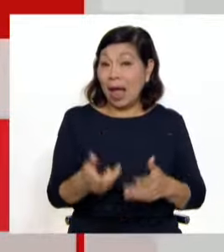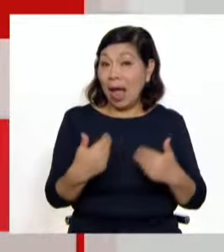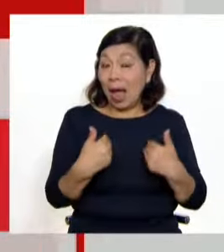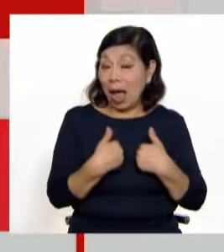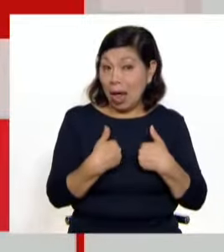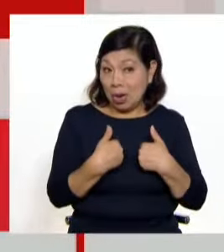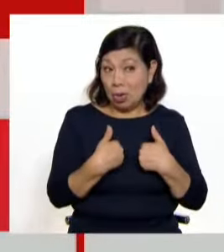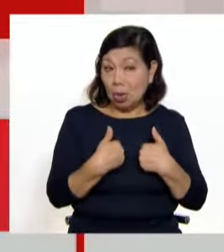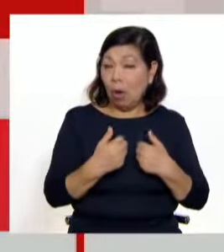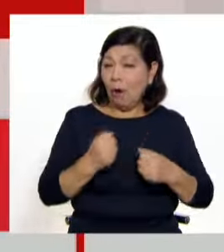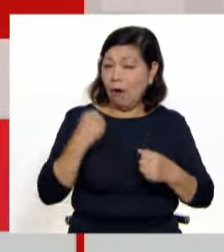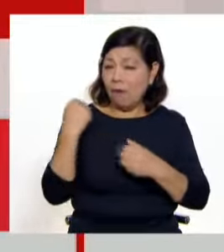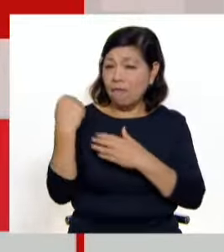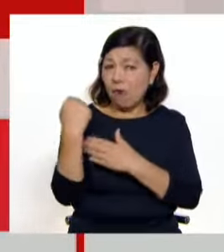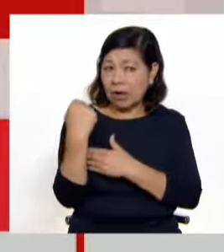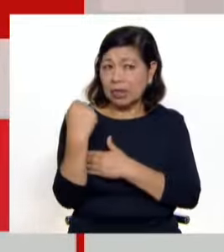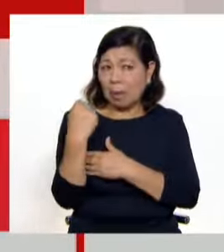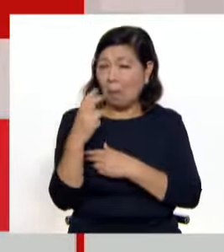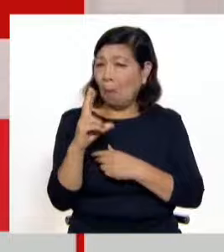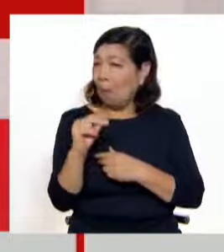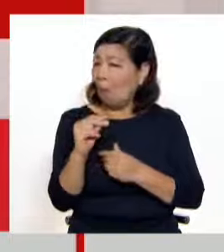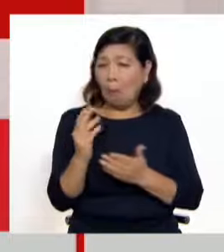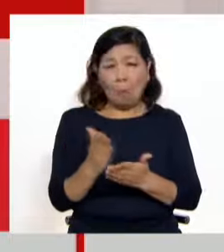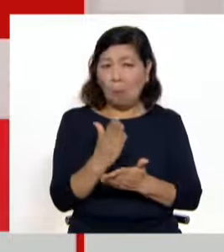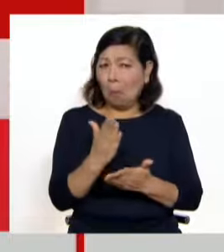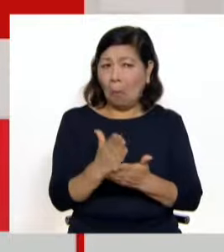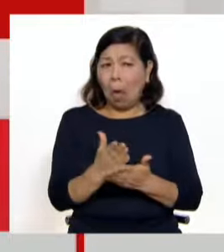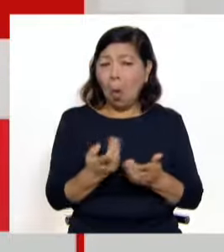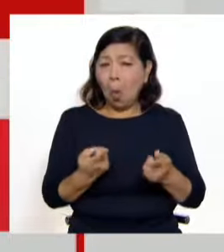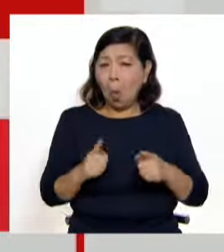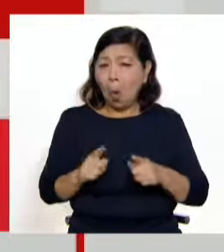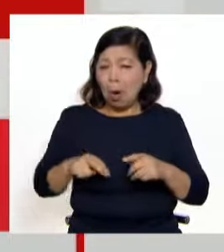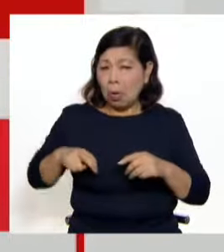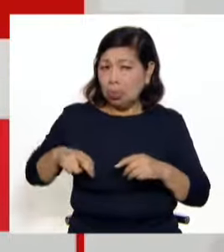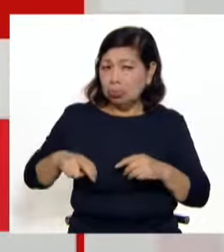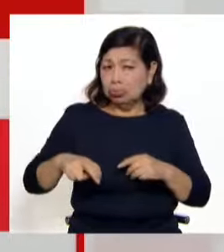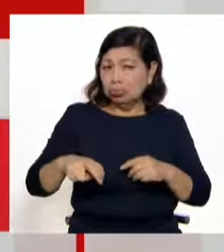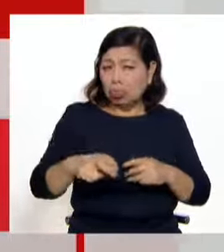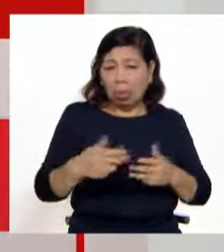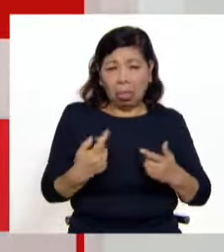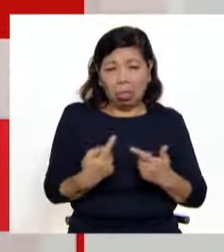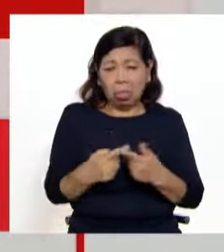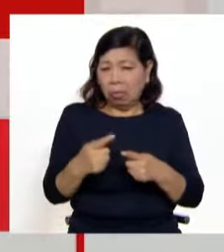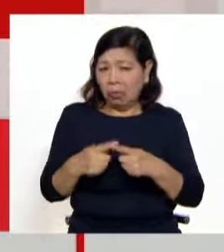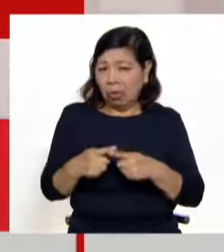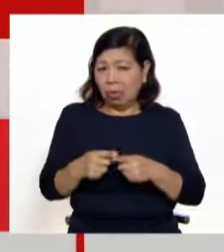son animales muy resistentes y no tienen problemas en atravesar distintos ríos.